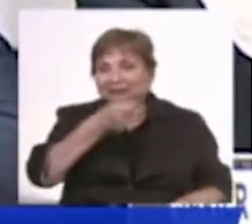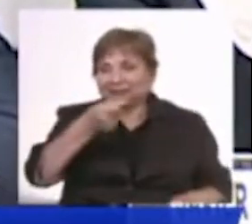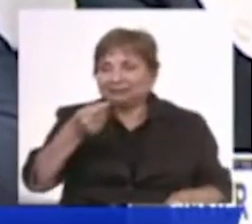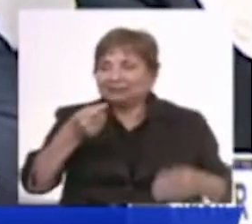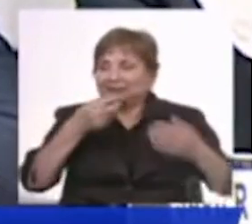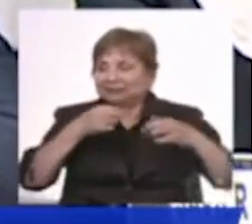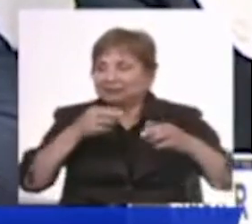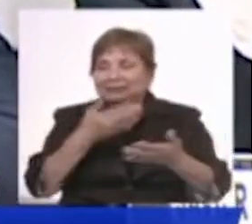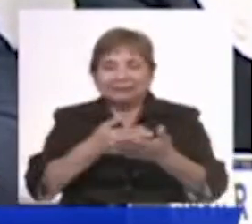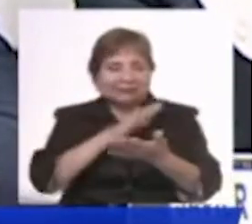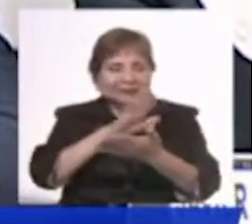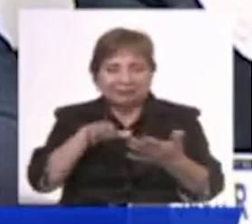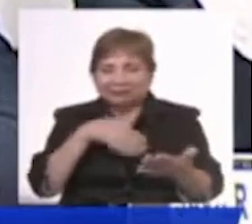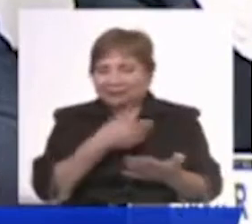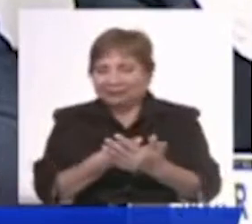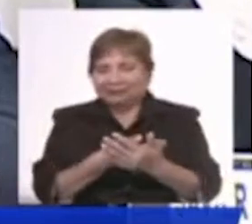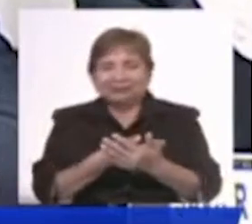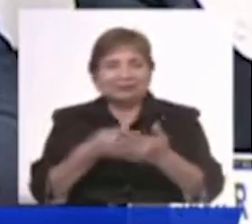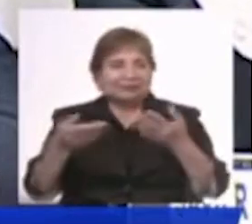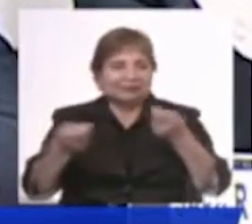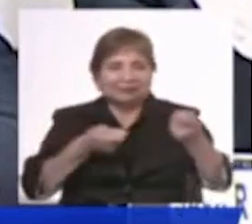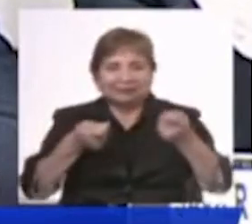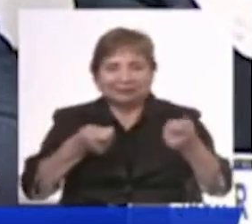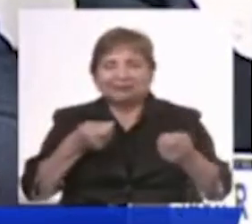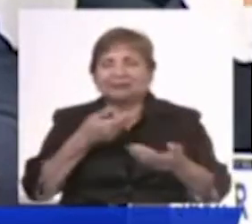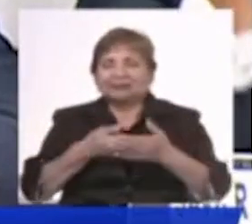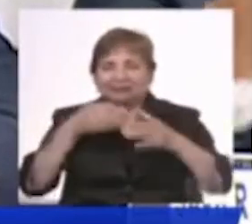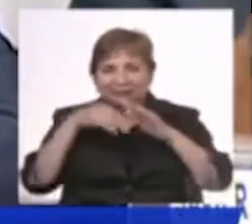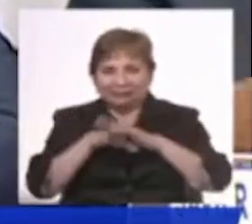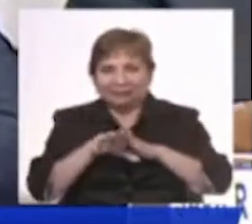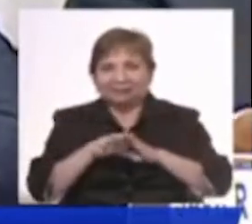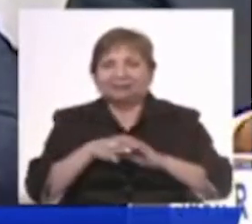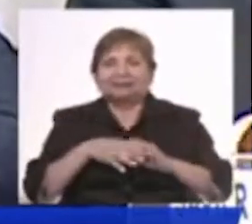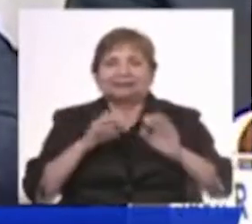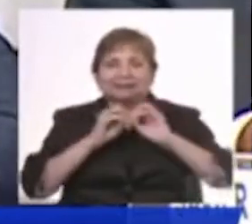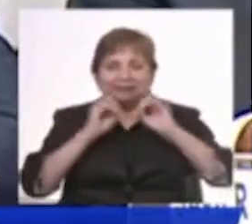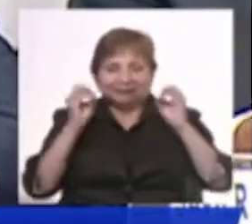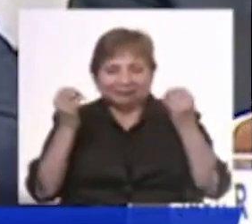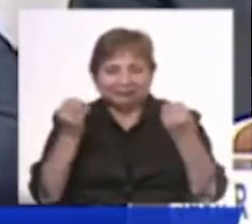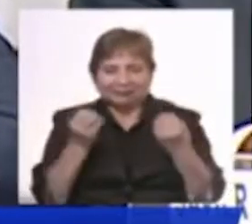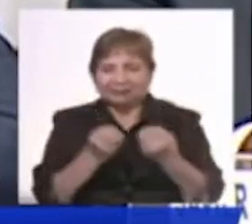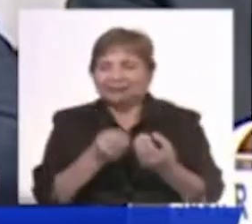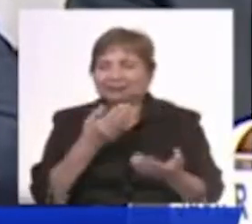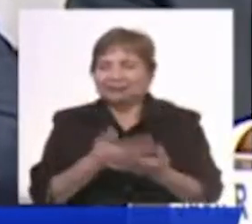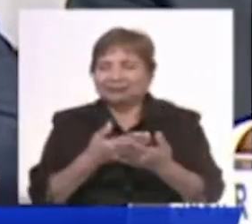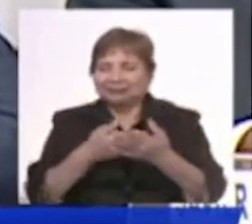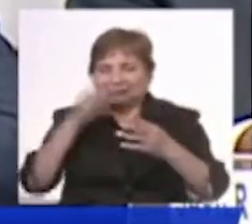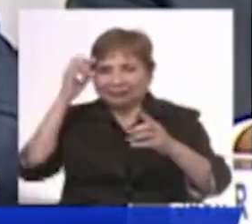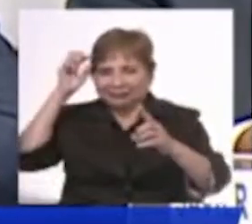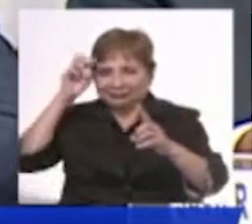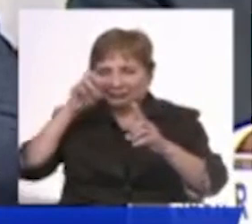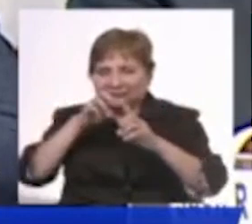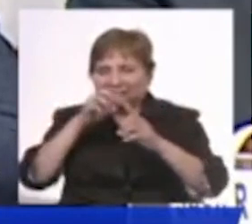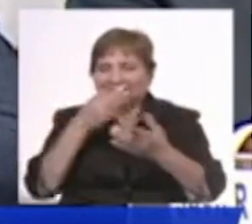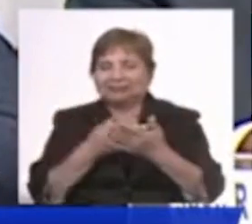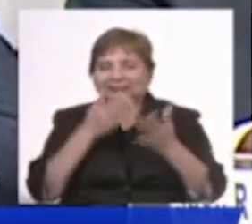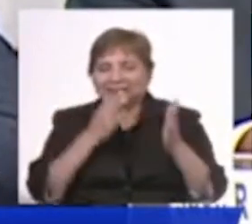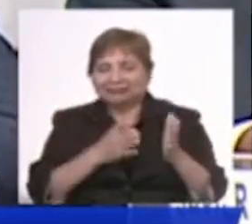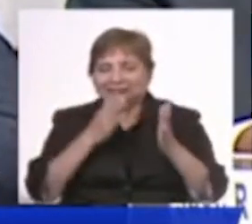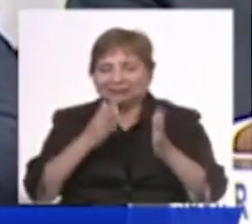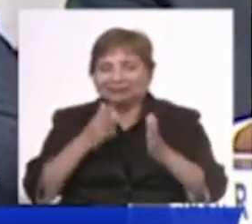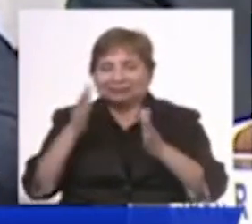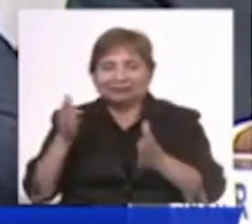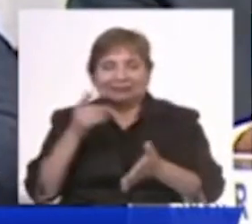se ha dispuesto que toda la Dirección General de Administración ingrese a un proceso de reorganización con el propósito de mejorar los